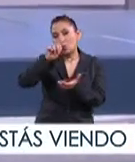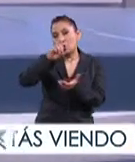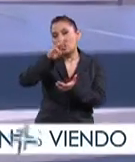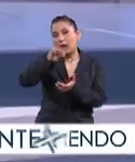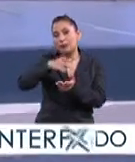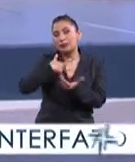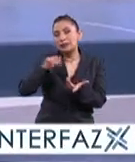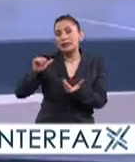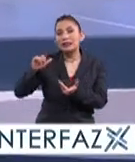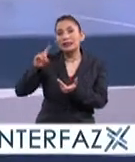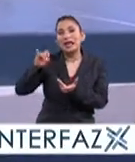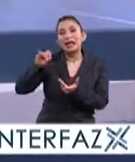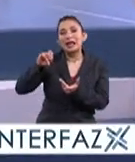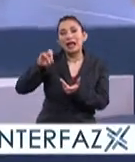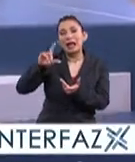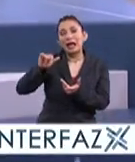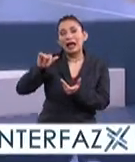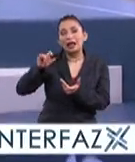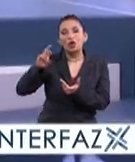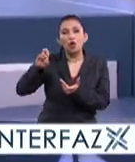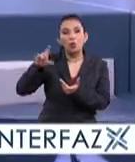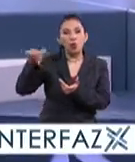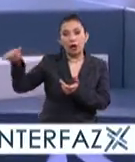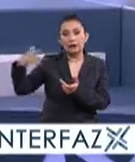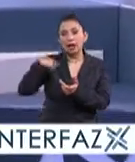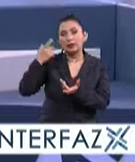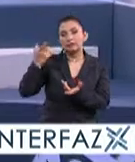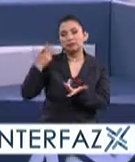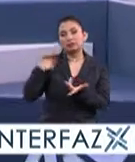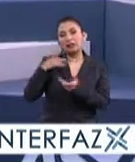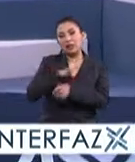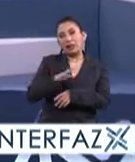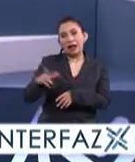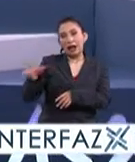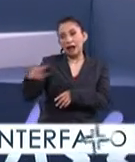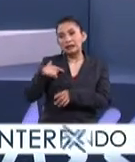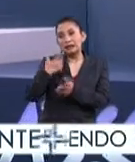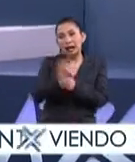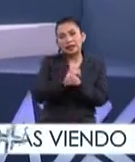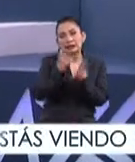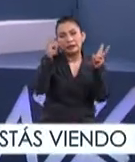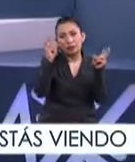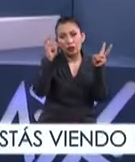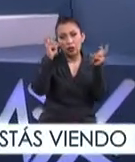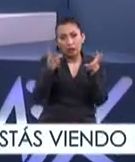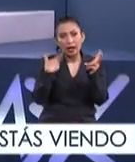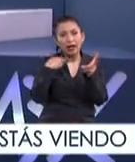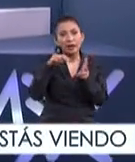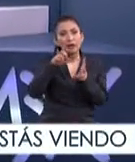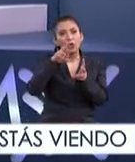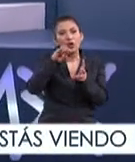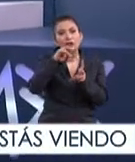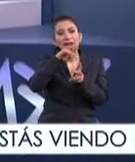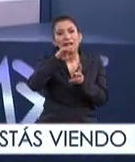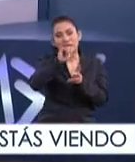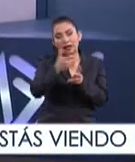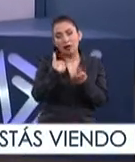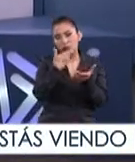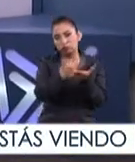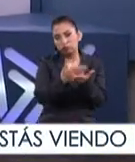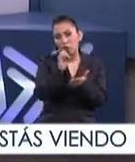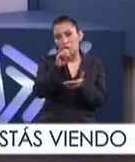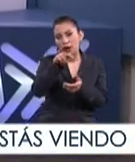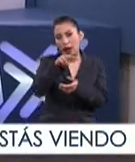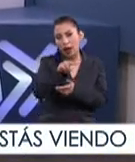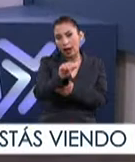y Eva Álvarez Romo, ella es médico general. Con ellos vamos a hablar precisamente de esta licenciatura en Neurociencias que ofrece la